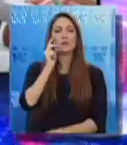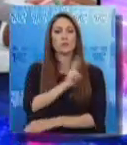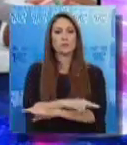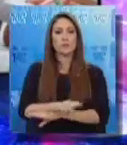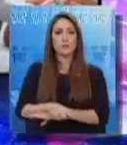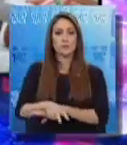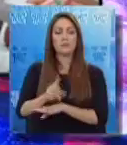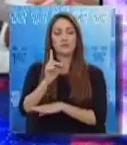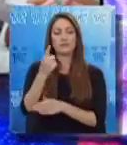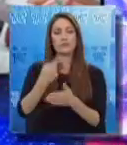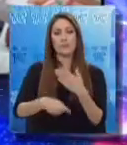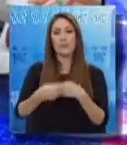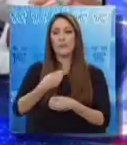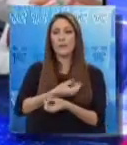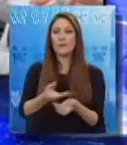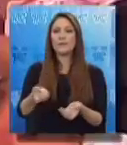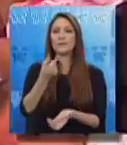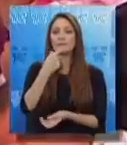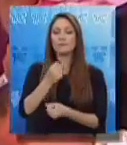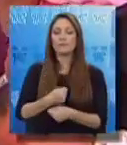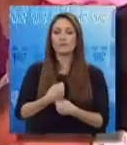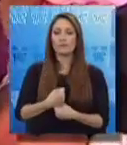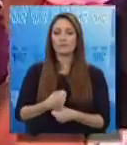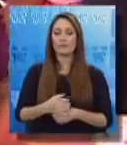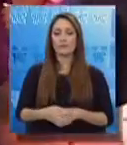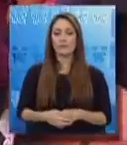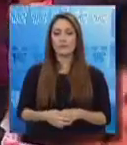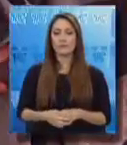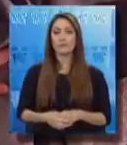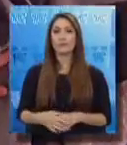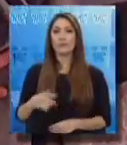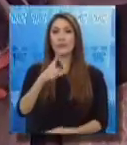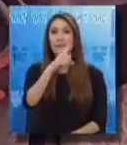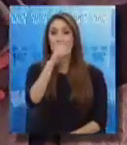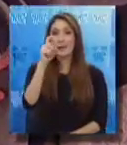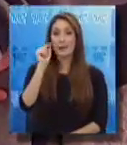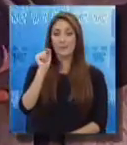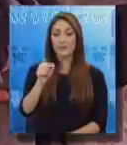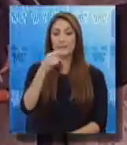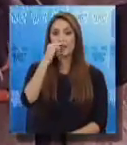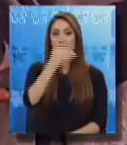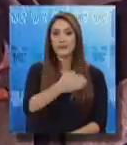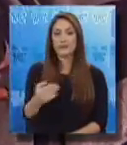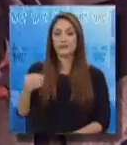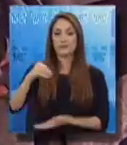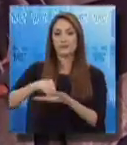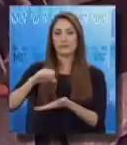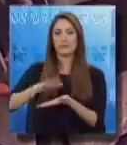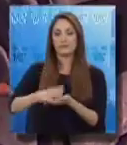prenatales con entrega de micronutrientes. Además, más de 100.000 niños fueron registrados en línea